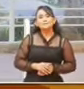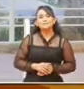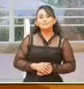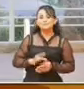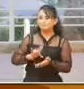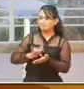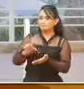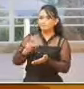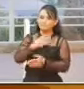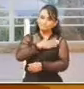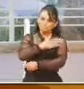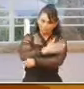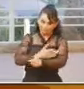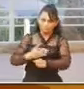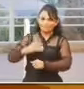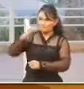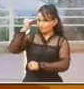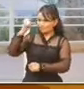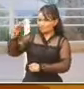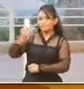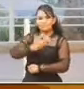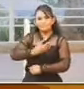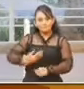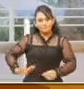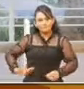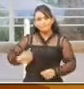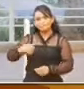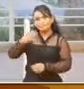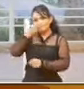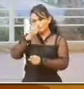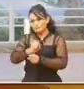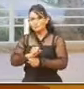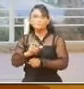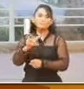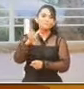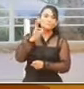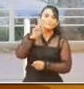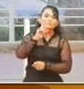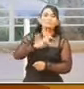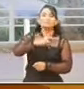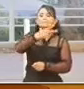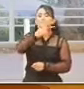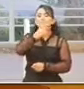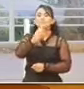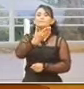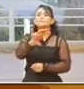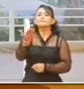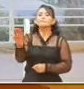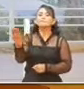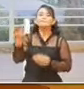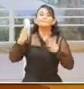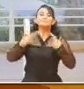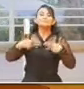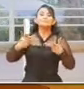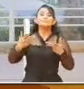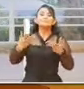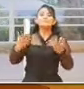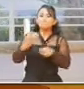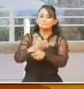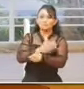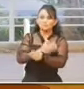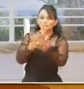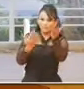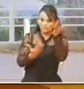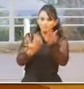Gracias. Buenas tardes, señor presidente, secretario, regidoras, regidores, síndica, síndico, personas que nos acompañan por